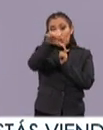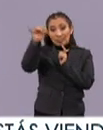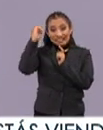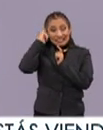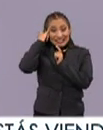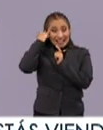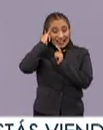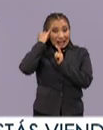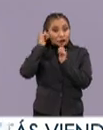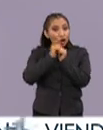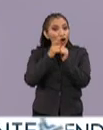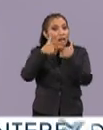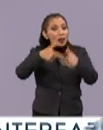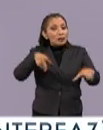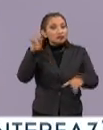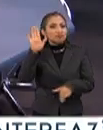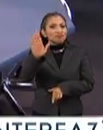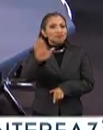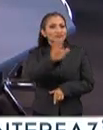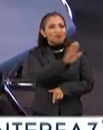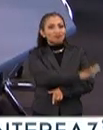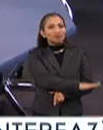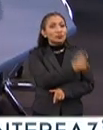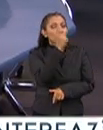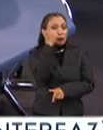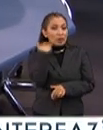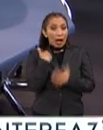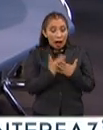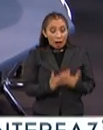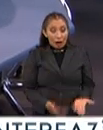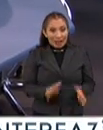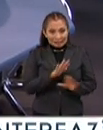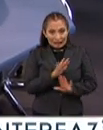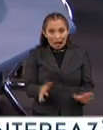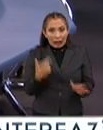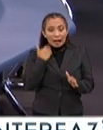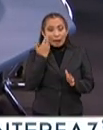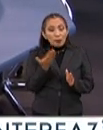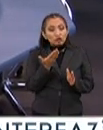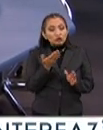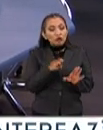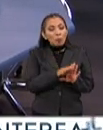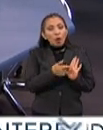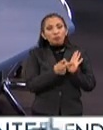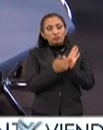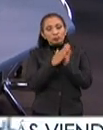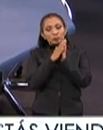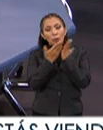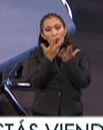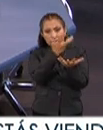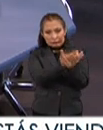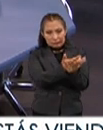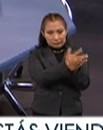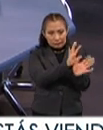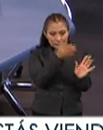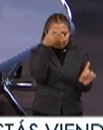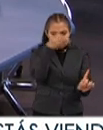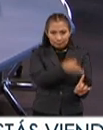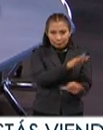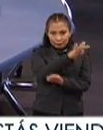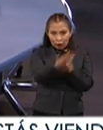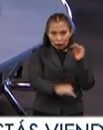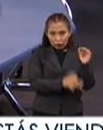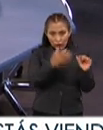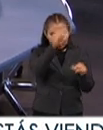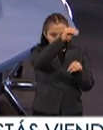etnolingüísticos, y llegamos a un punto en que decidimos abrirlo, hacer una pausa, concentrar todo lo